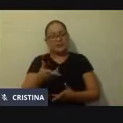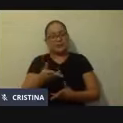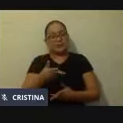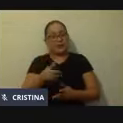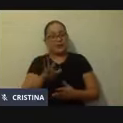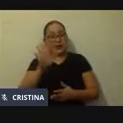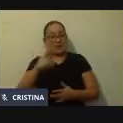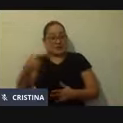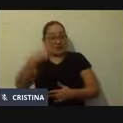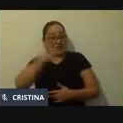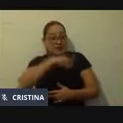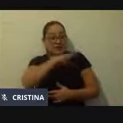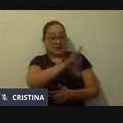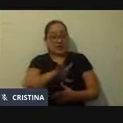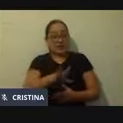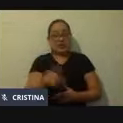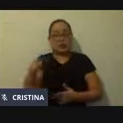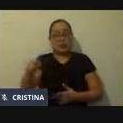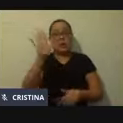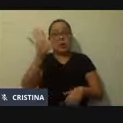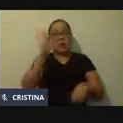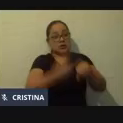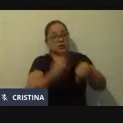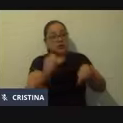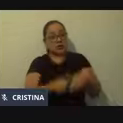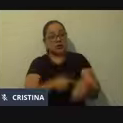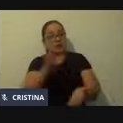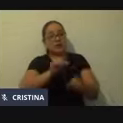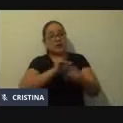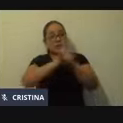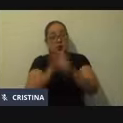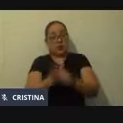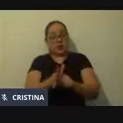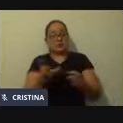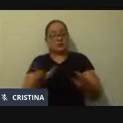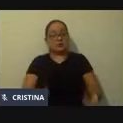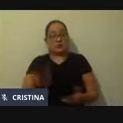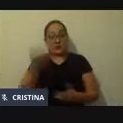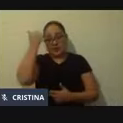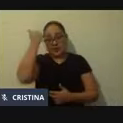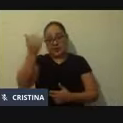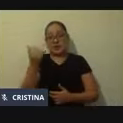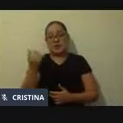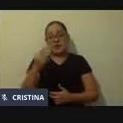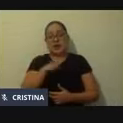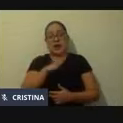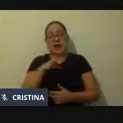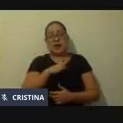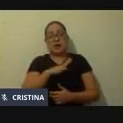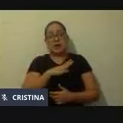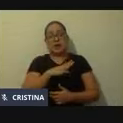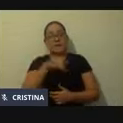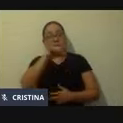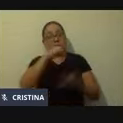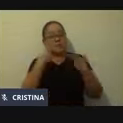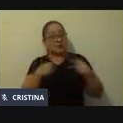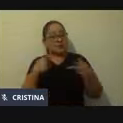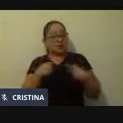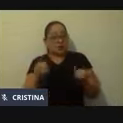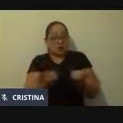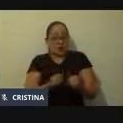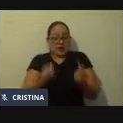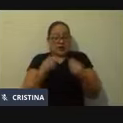COVID, ¿no? Entonces, también esta situación, si alguien tiene de alergias, si me va a entender,